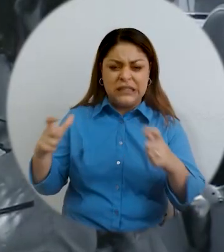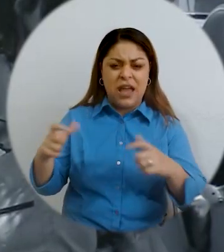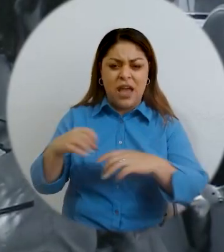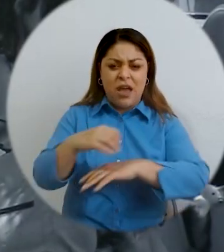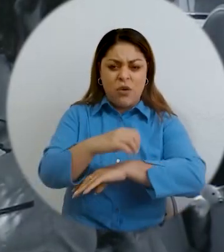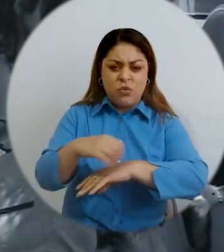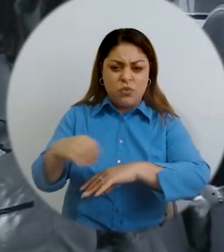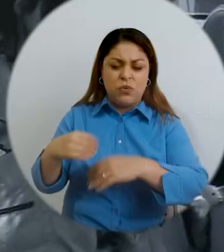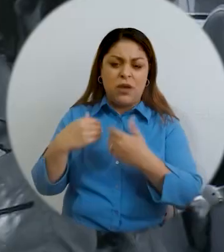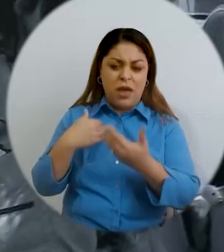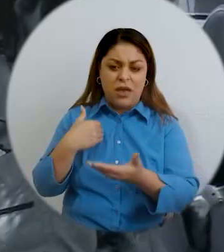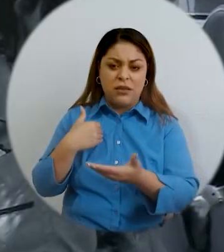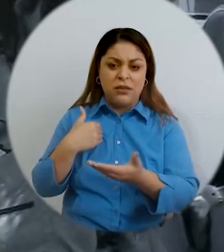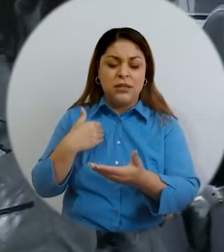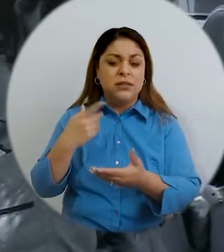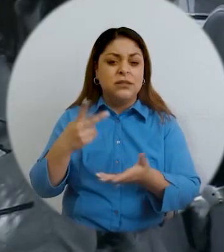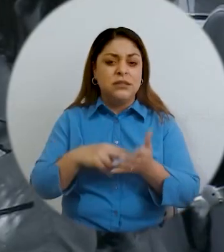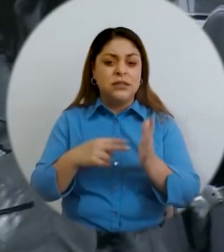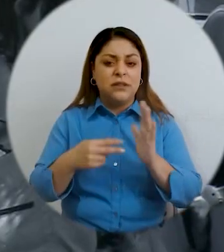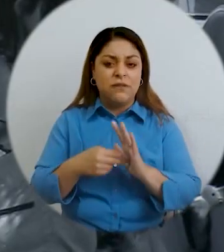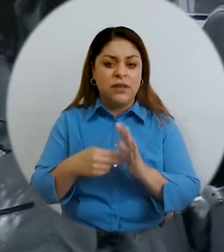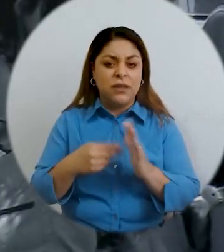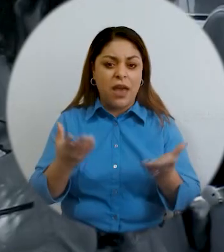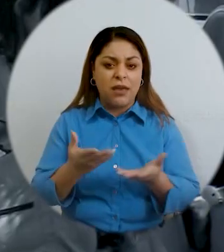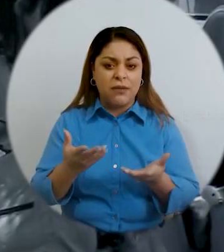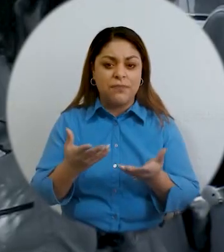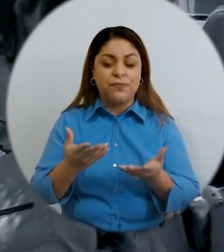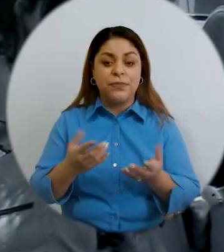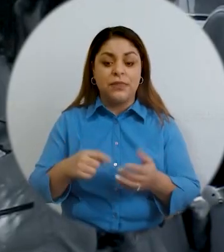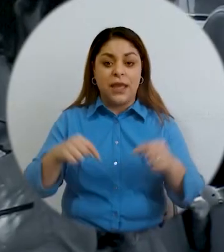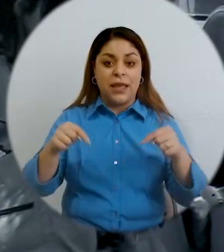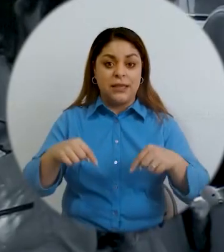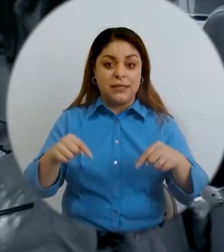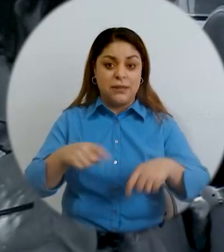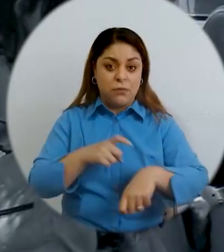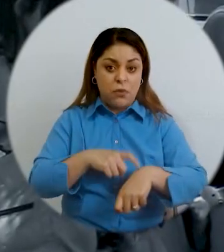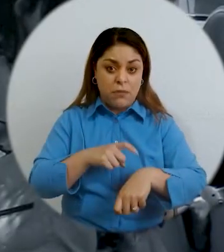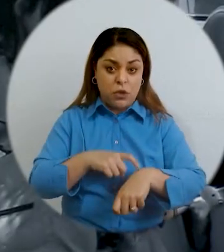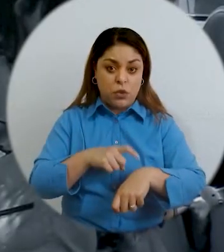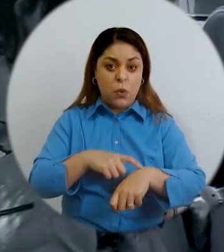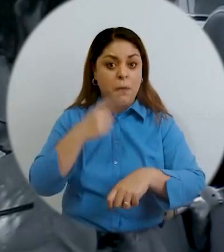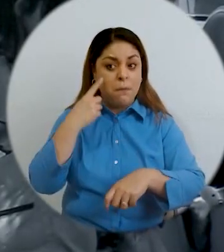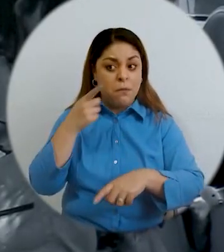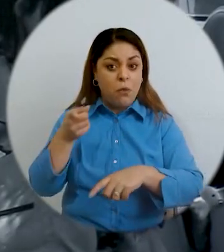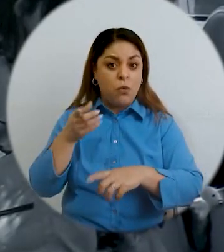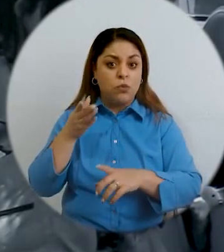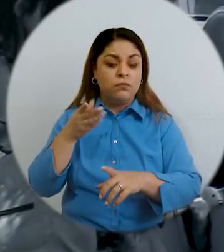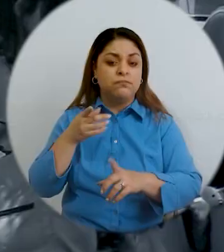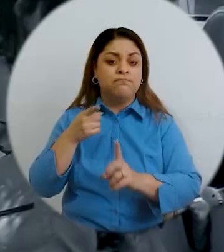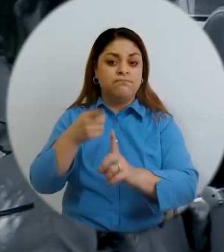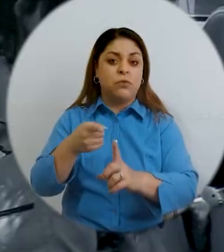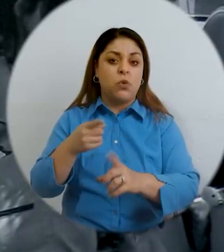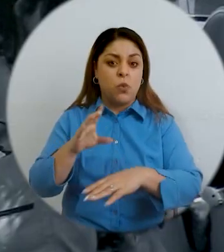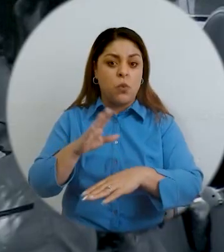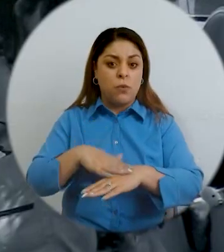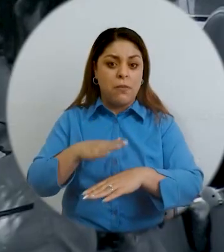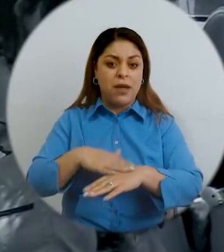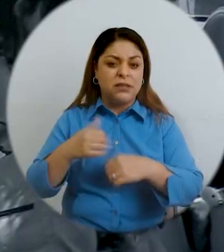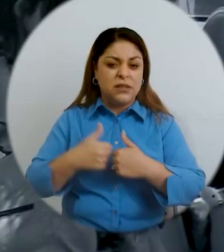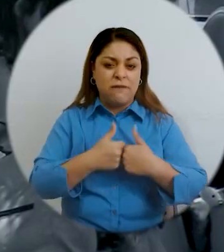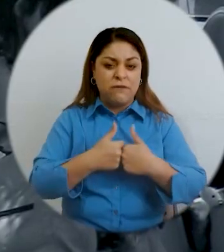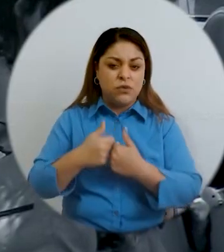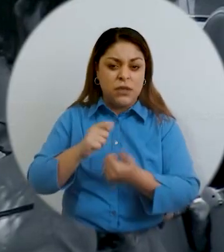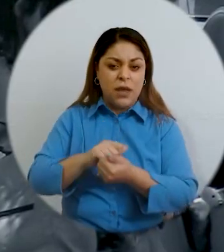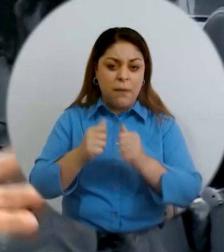doña Maribel mencionaba hace un momento. Eso quiere decir que en este momento, a raíz de los desafíos del cambio climático,